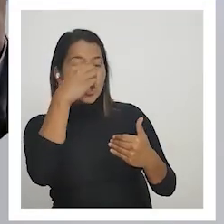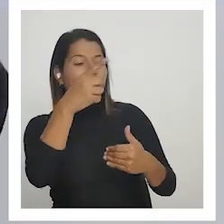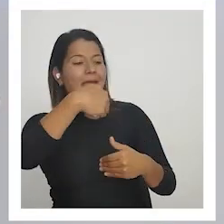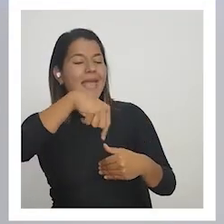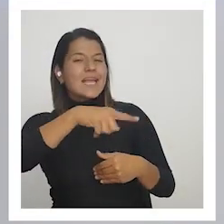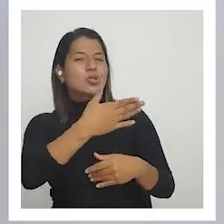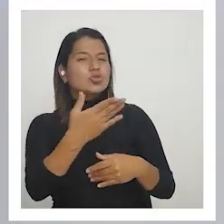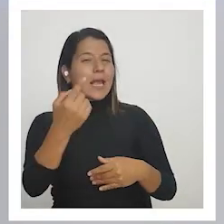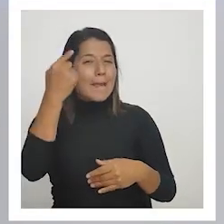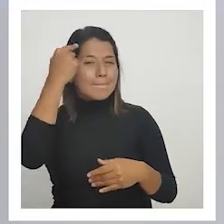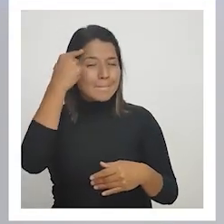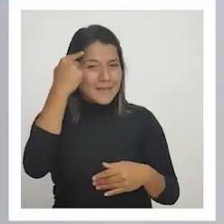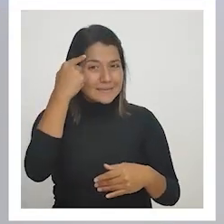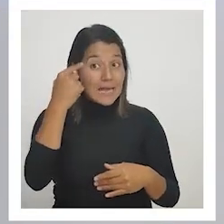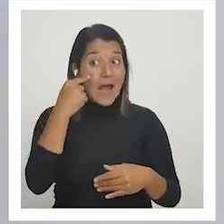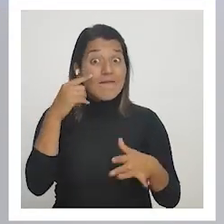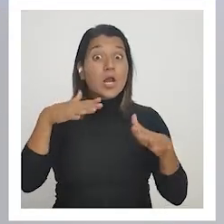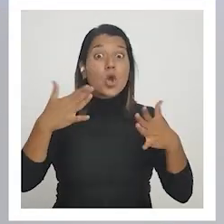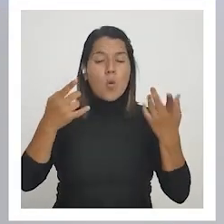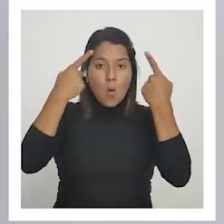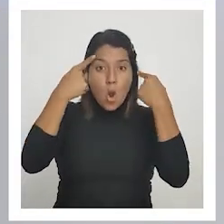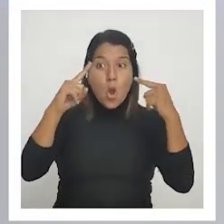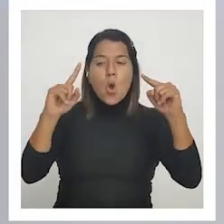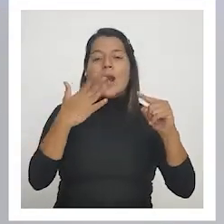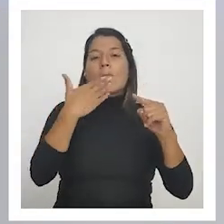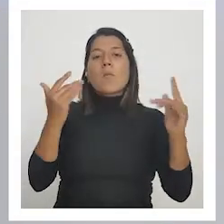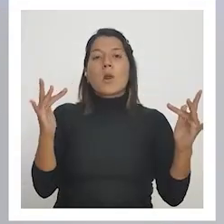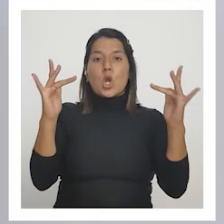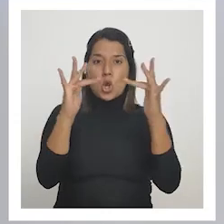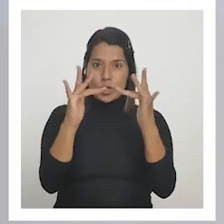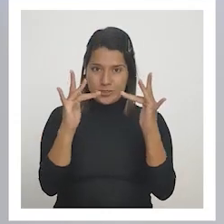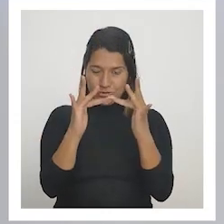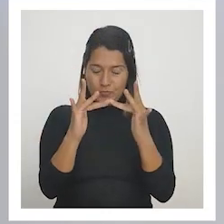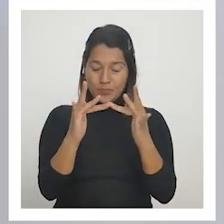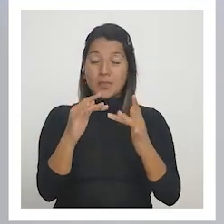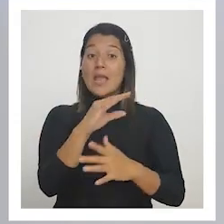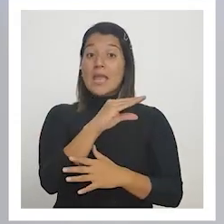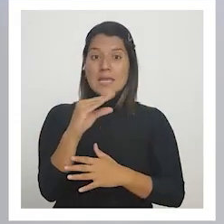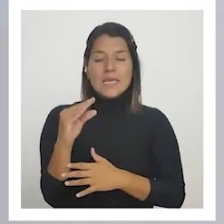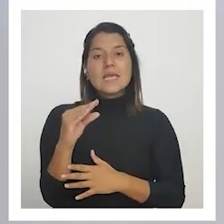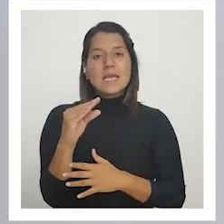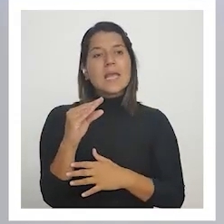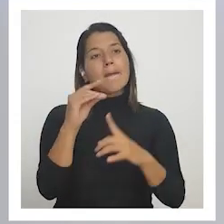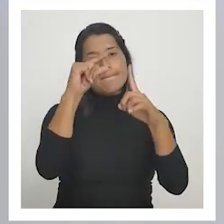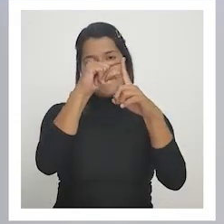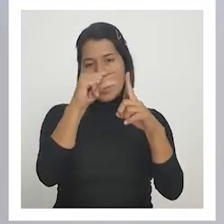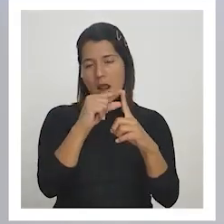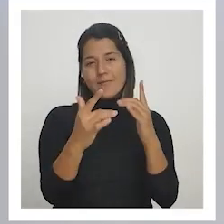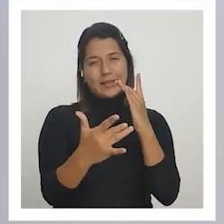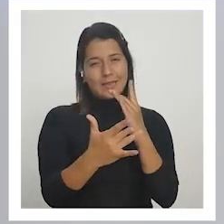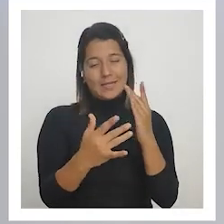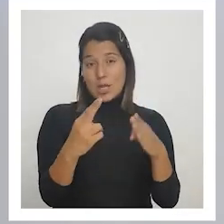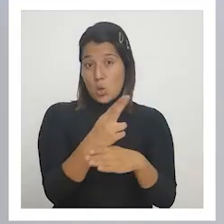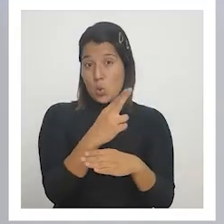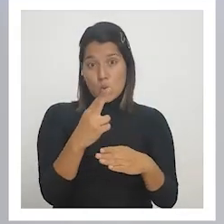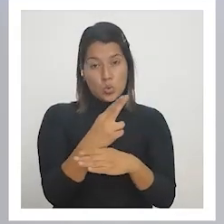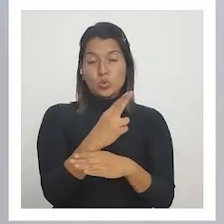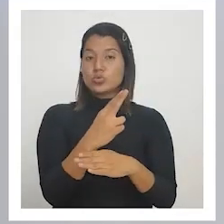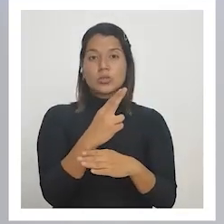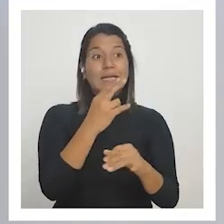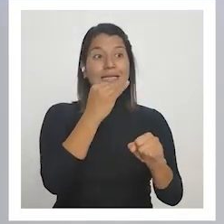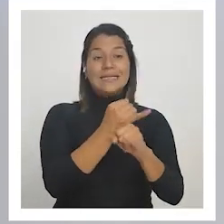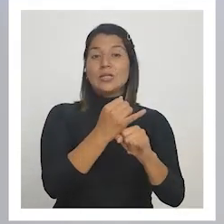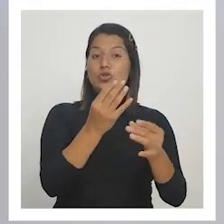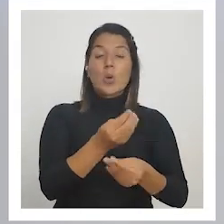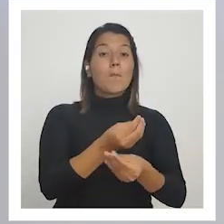manera logramos mejores conexiones entre ambos. Y el lenguaje técnico que está siendo utilizado por parte de las instituciones,